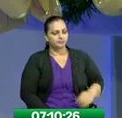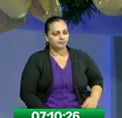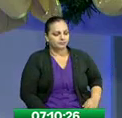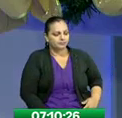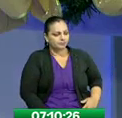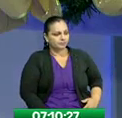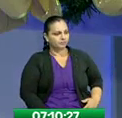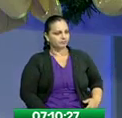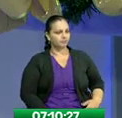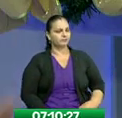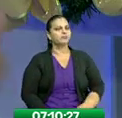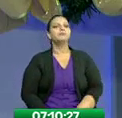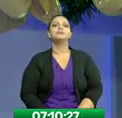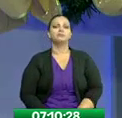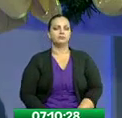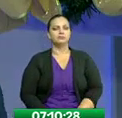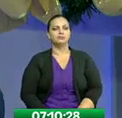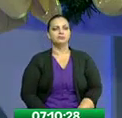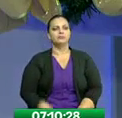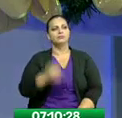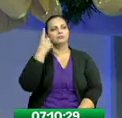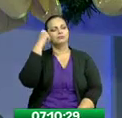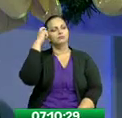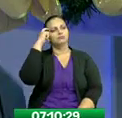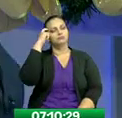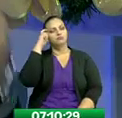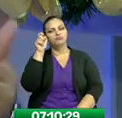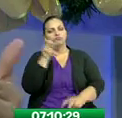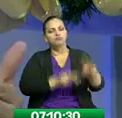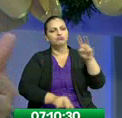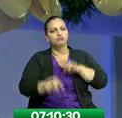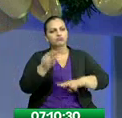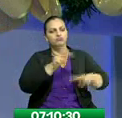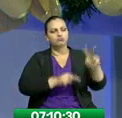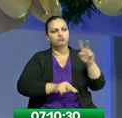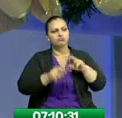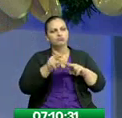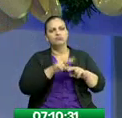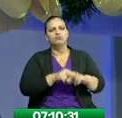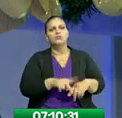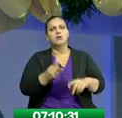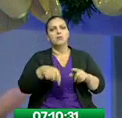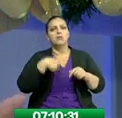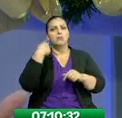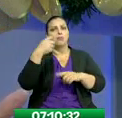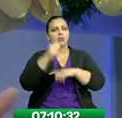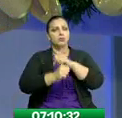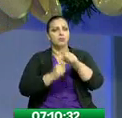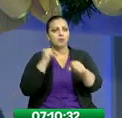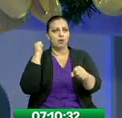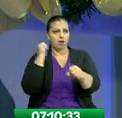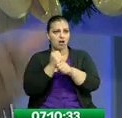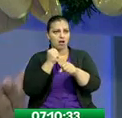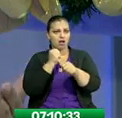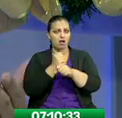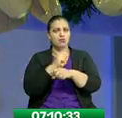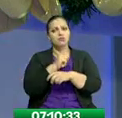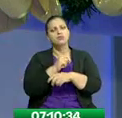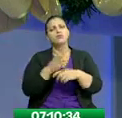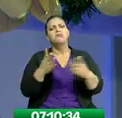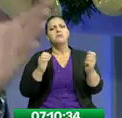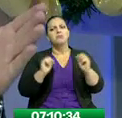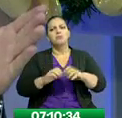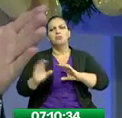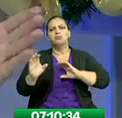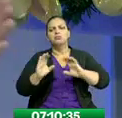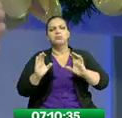tenga cargas regulatorias, que le permitan ser competitivo. El próximo año sacaremos a concurso nuevas bandas de espectro. Eso nos permitirá